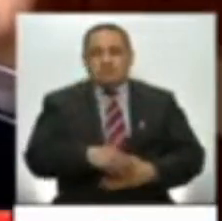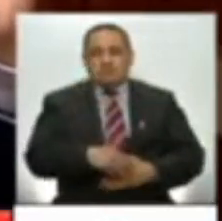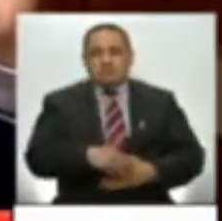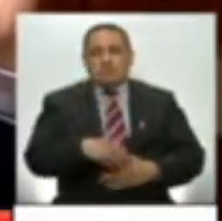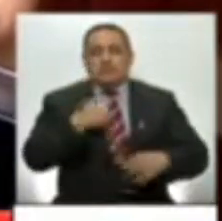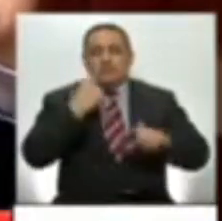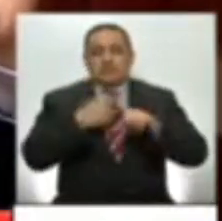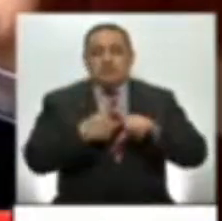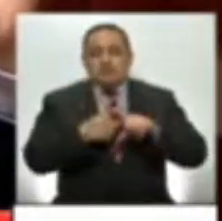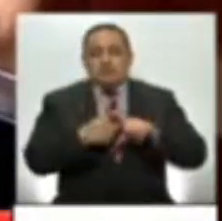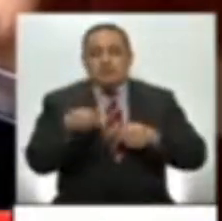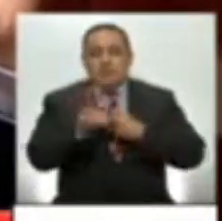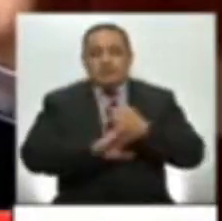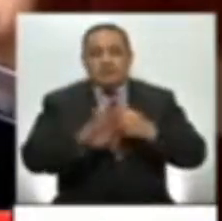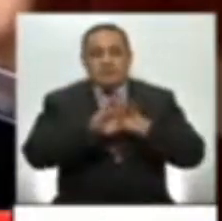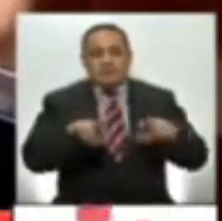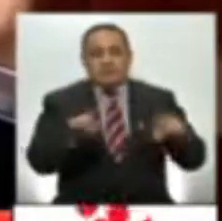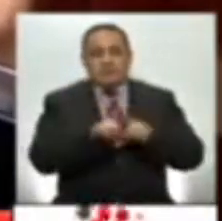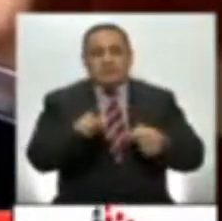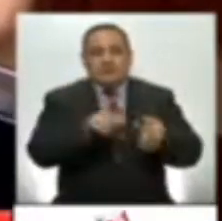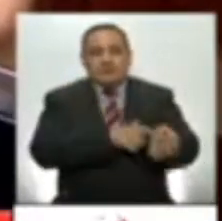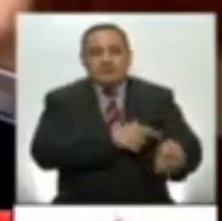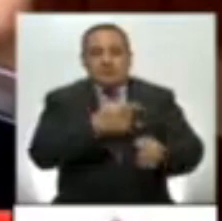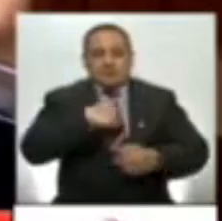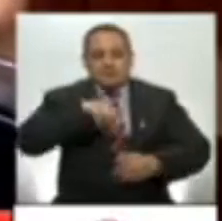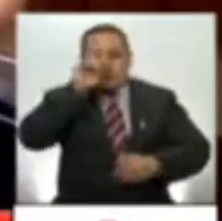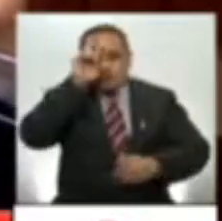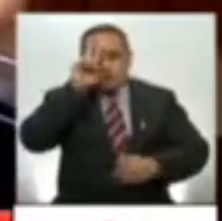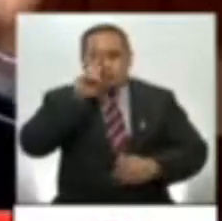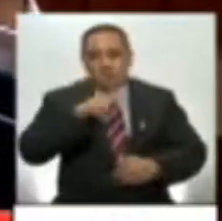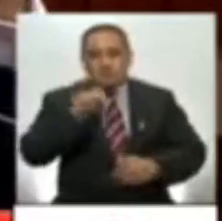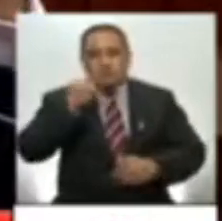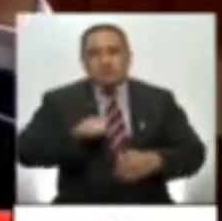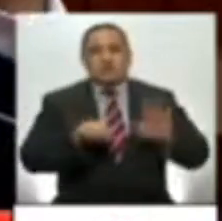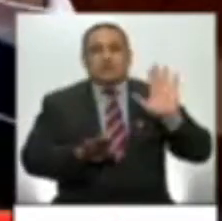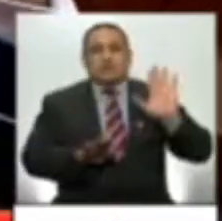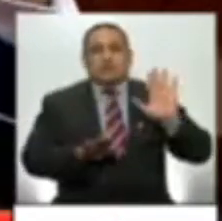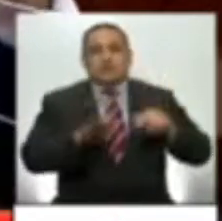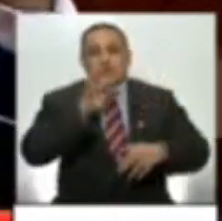y por la defensa de las tradiciones del Perú, sí.